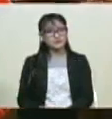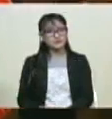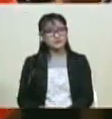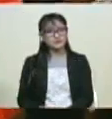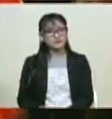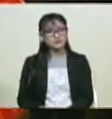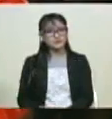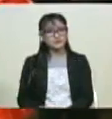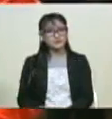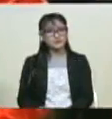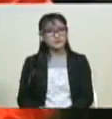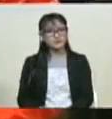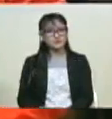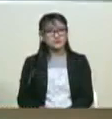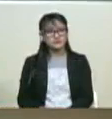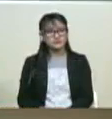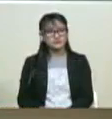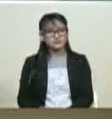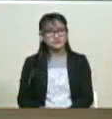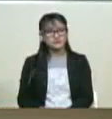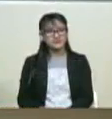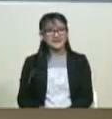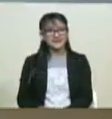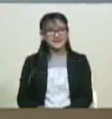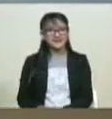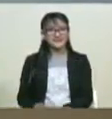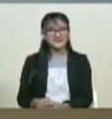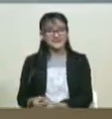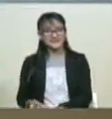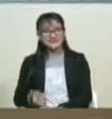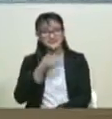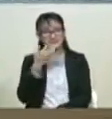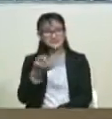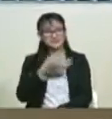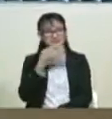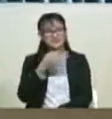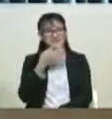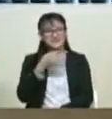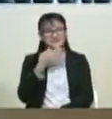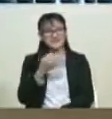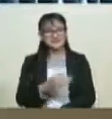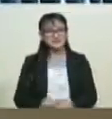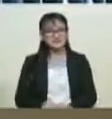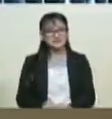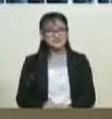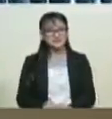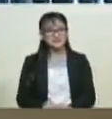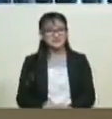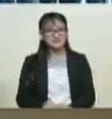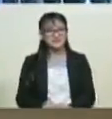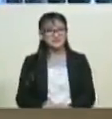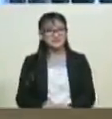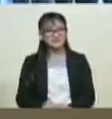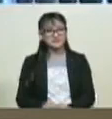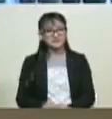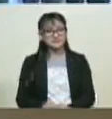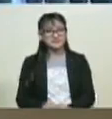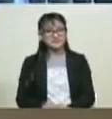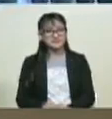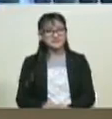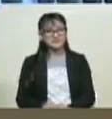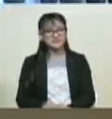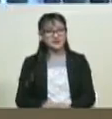buenas buenas tardes la un y cinco de la tarde imagino que ya almorzaron todo tan